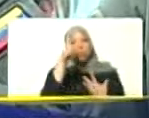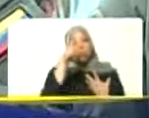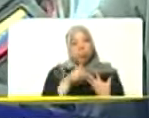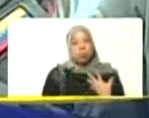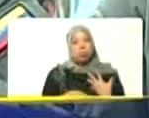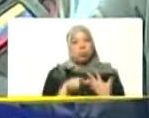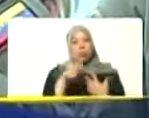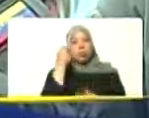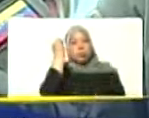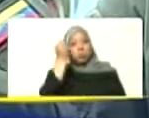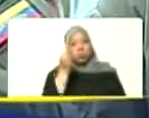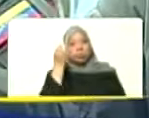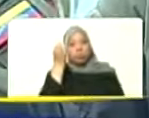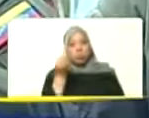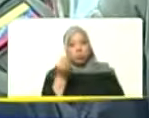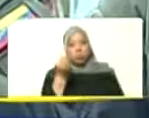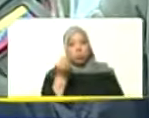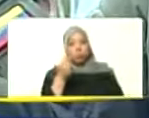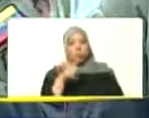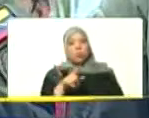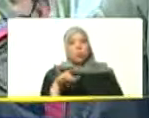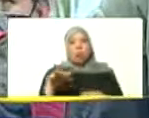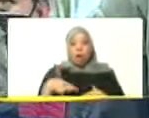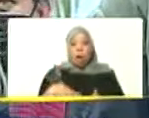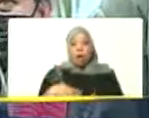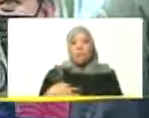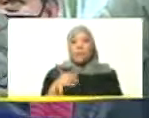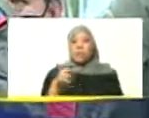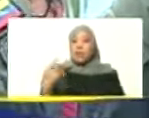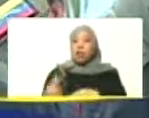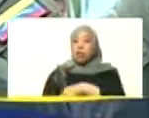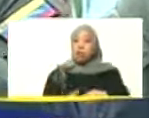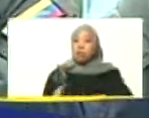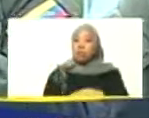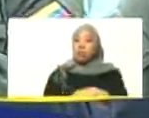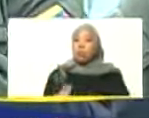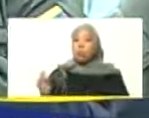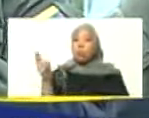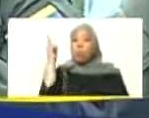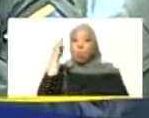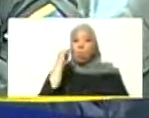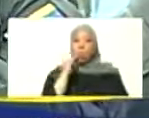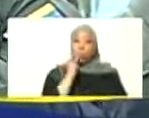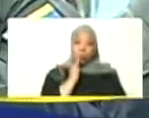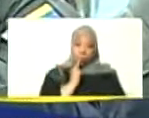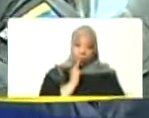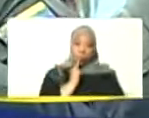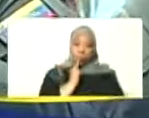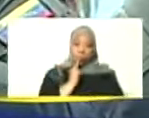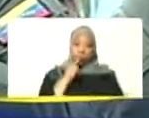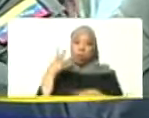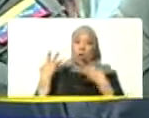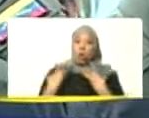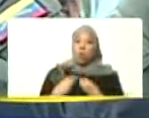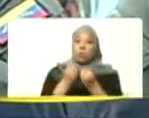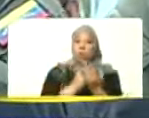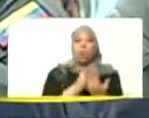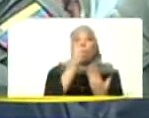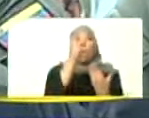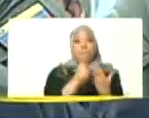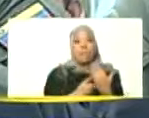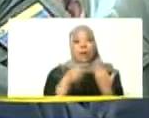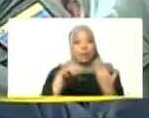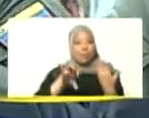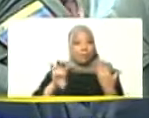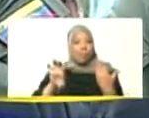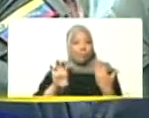ejecutado operaciones República, especialmente en Revolución Bolivariana, cada elección va acompañada de un Plan República. Bueno, cada